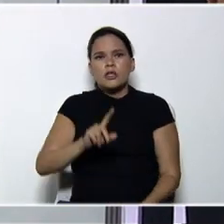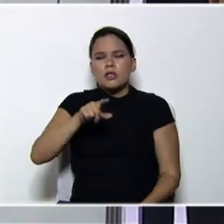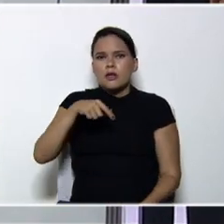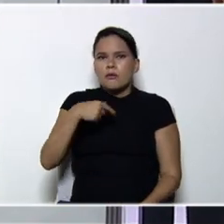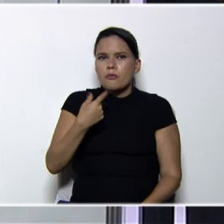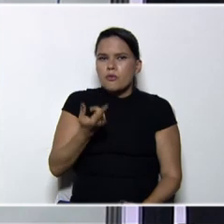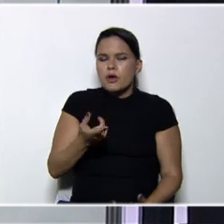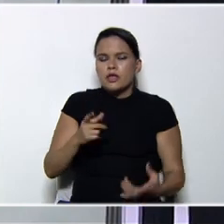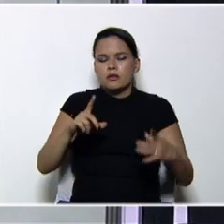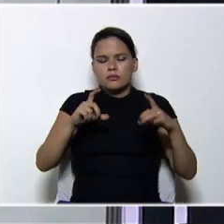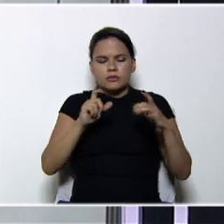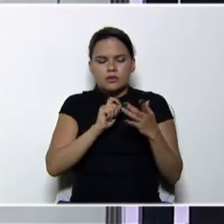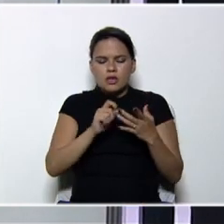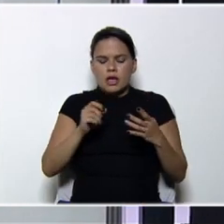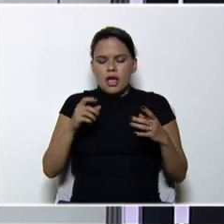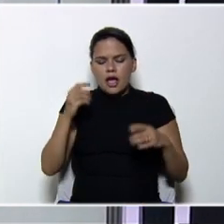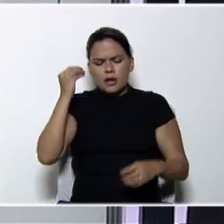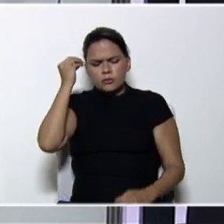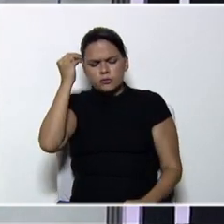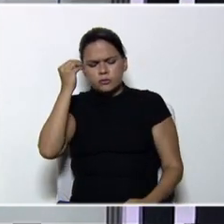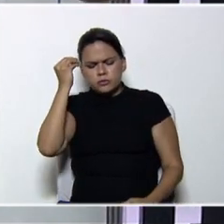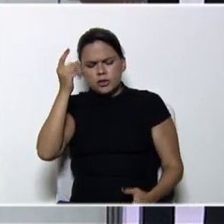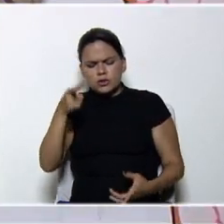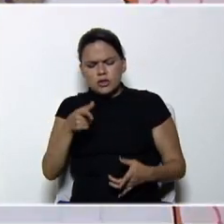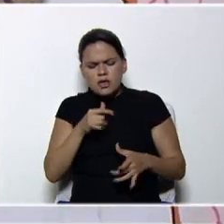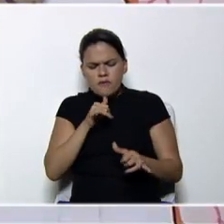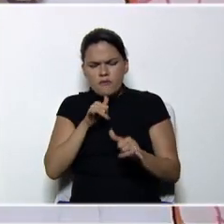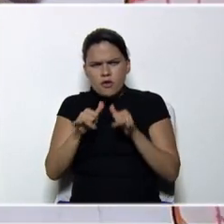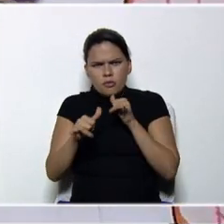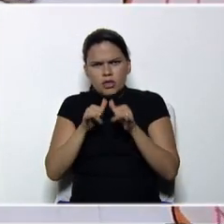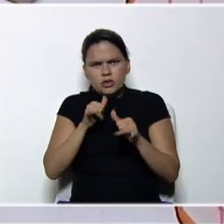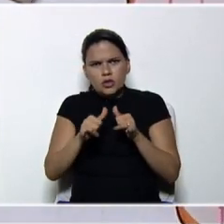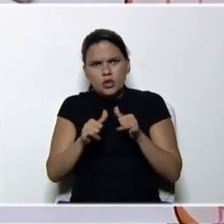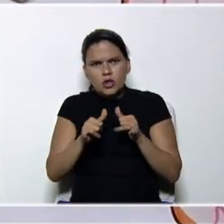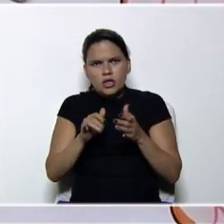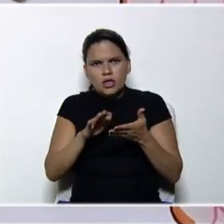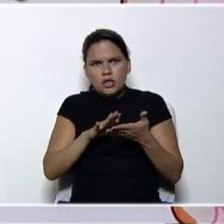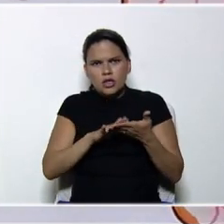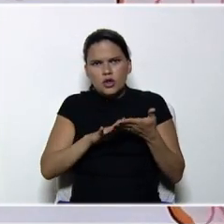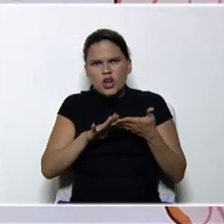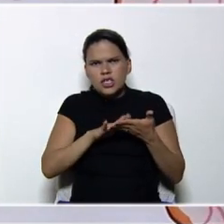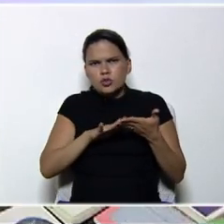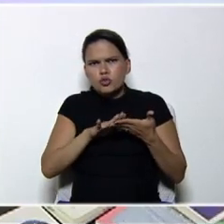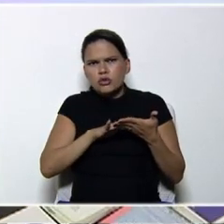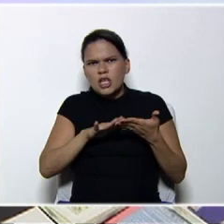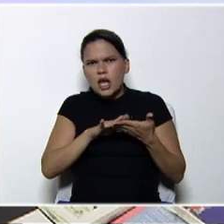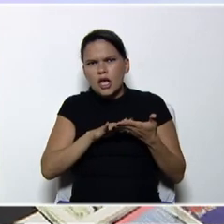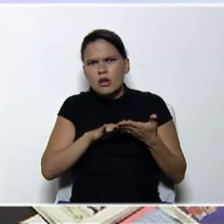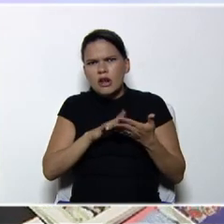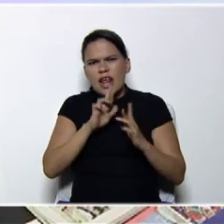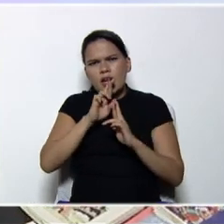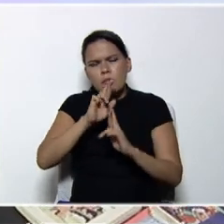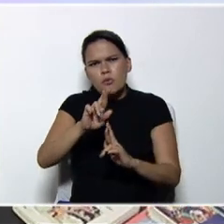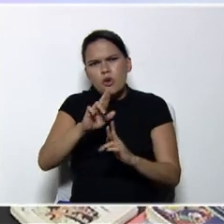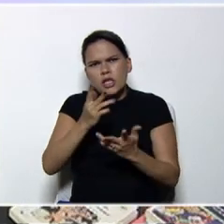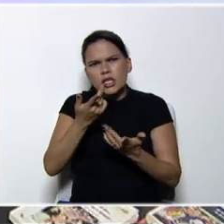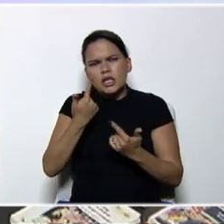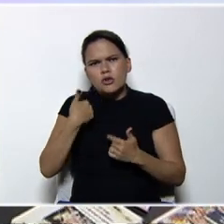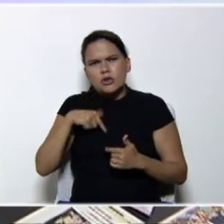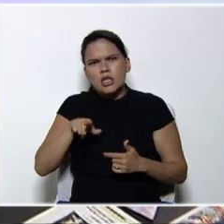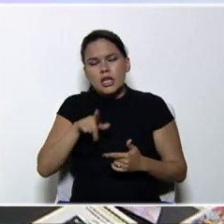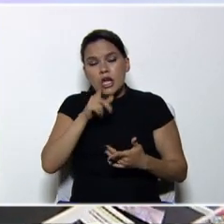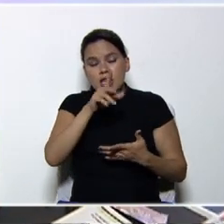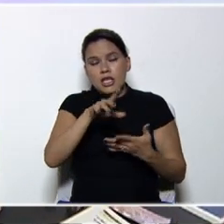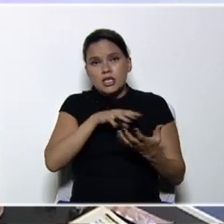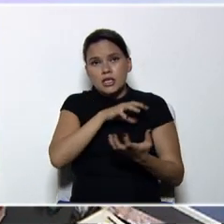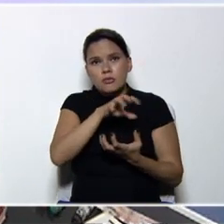acontecimientos ensayos, analizo esos datos, es decir, los resultados que yo obtenga, las respuestas que yo obtenga de esa